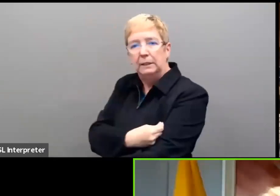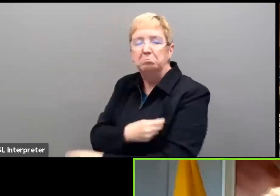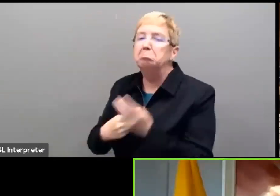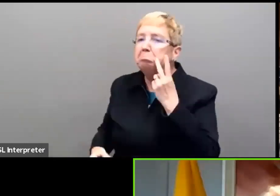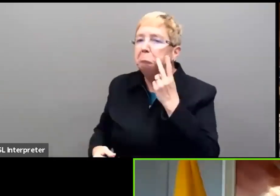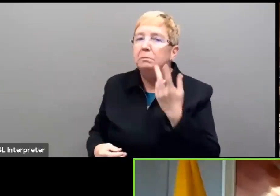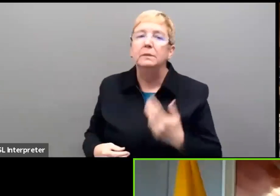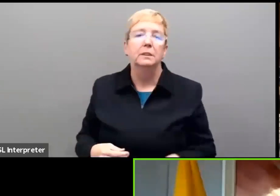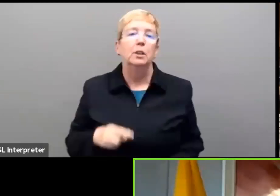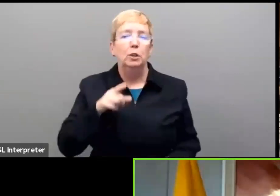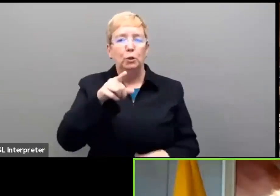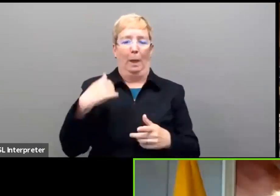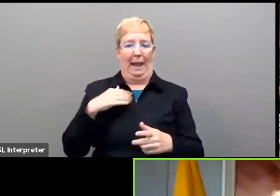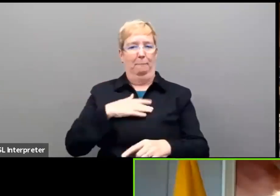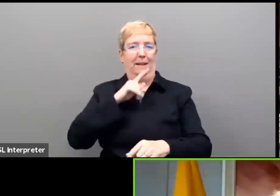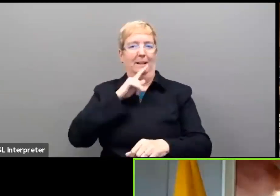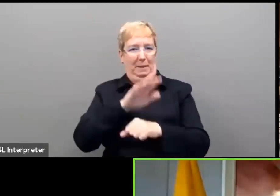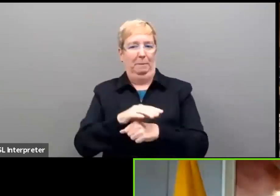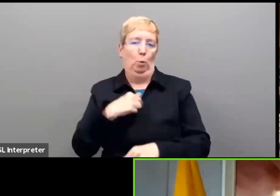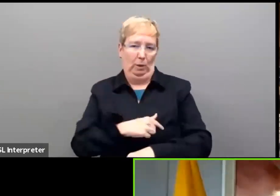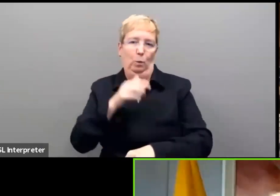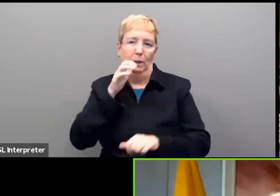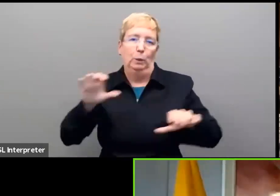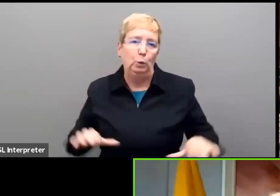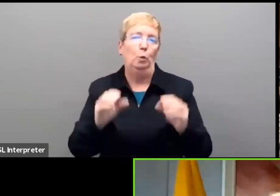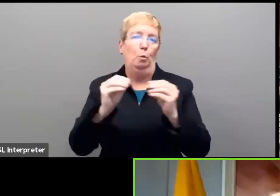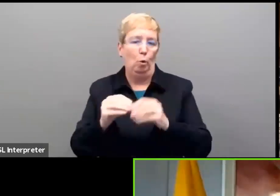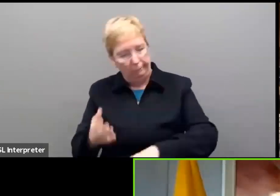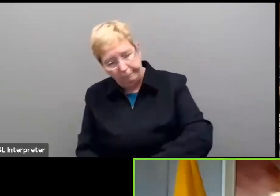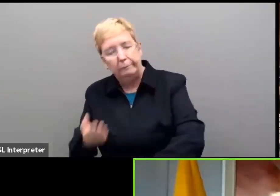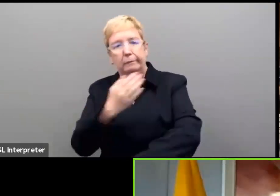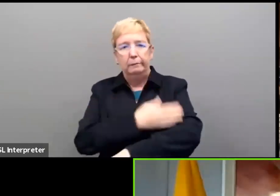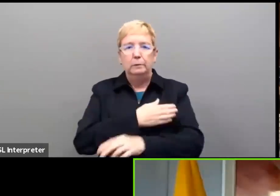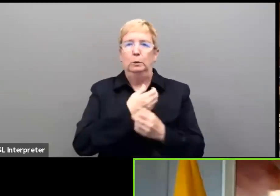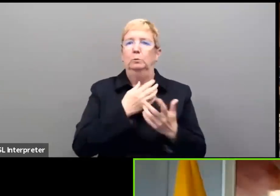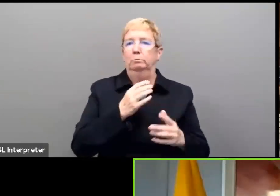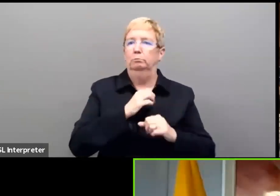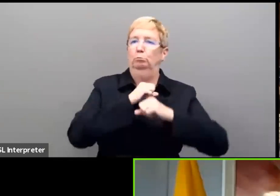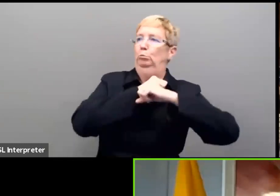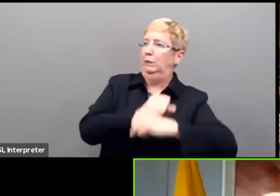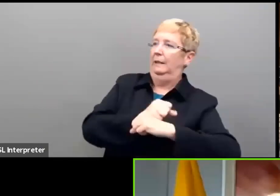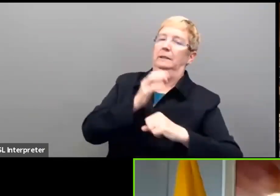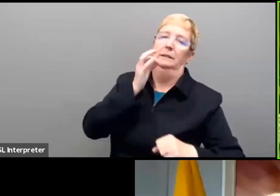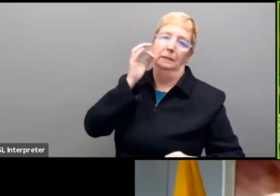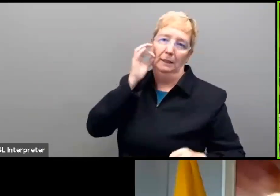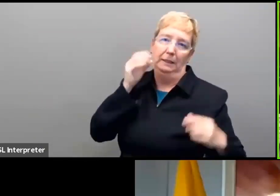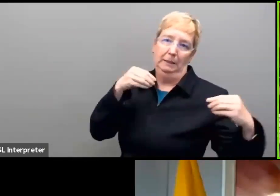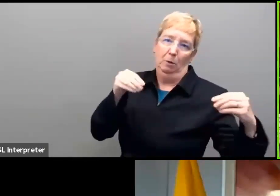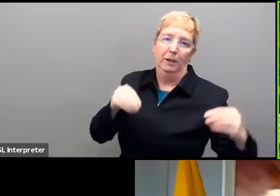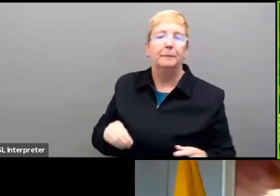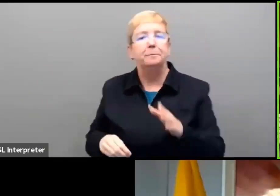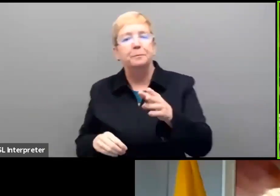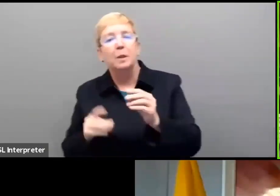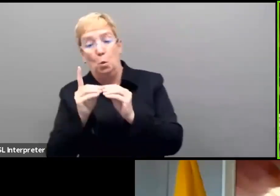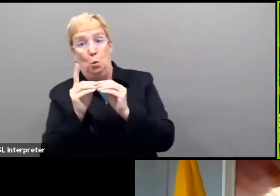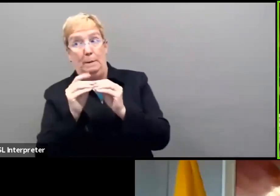para llegar al punto en el que los nuevos mexicanos y nuestros visitantes de fuera del estado puedan participar en muchísimos de